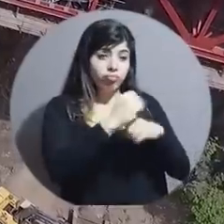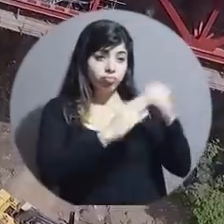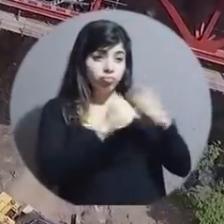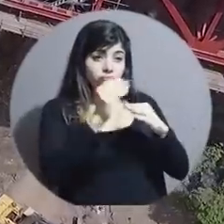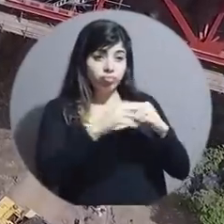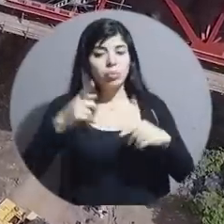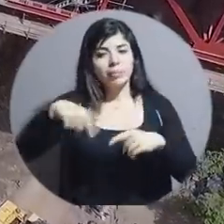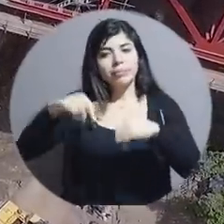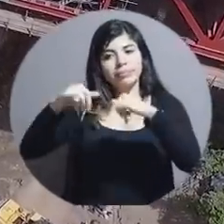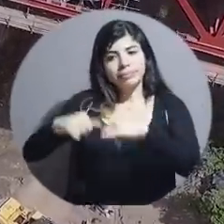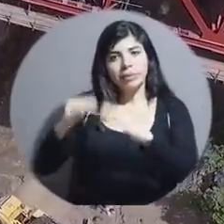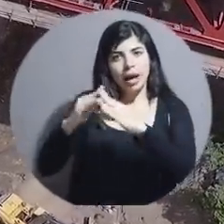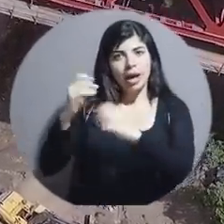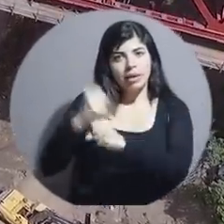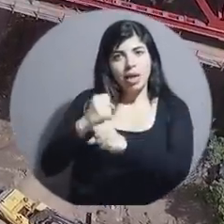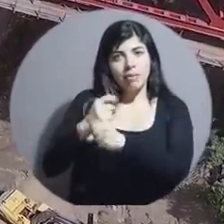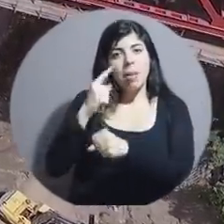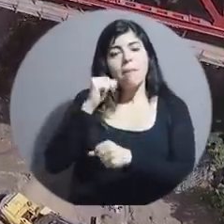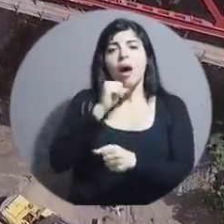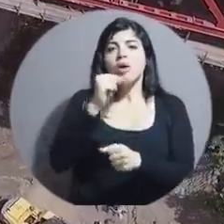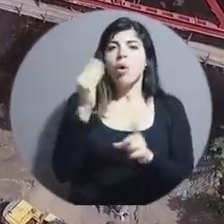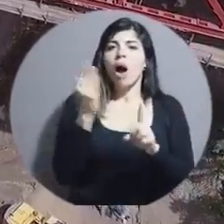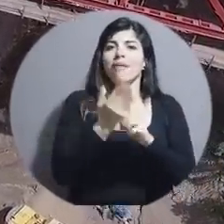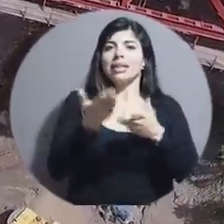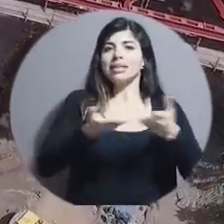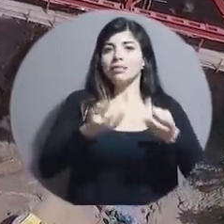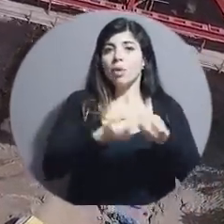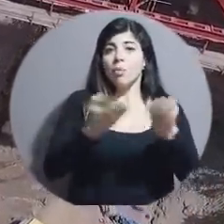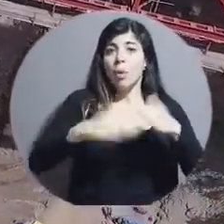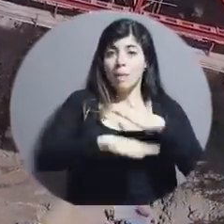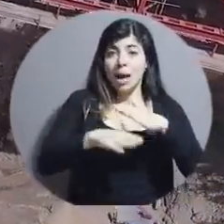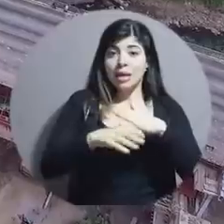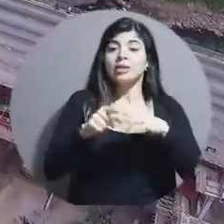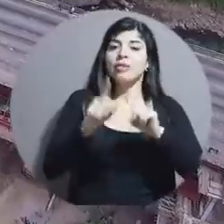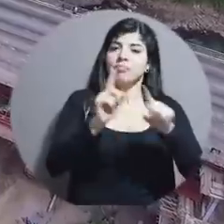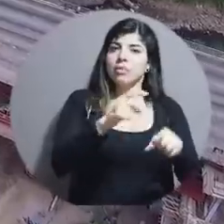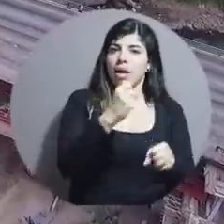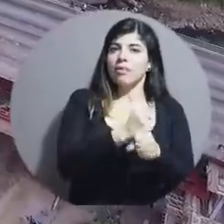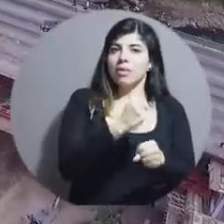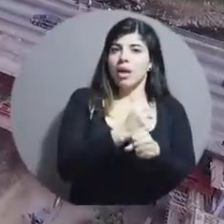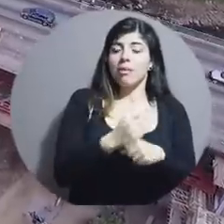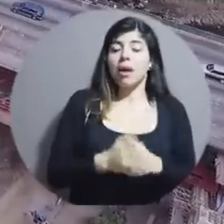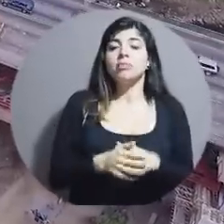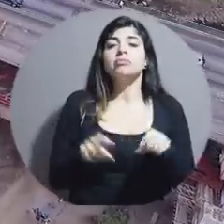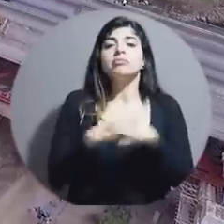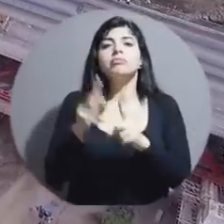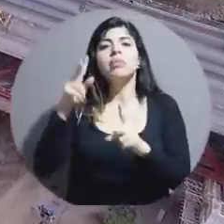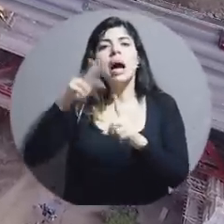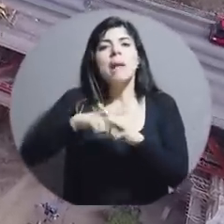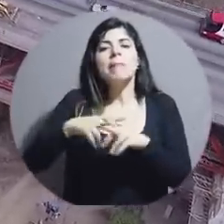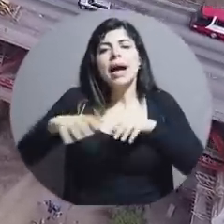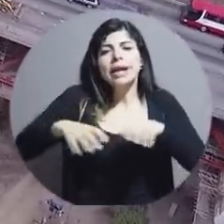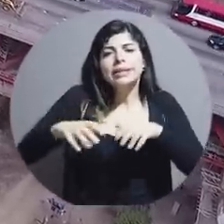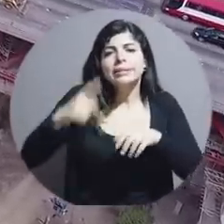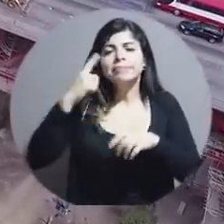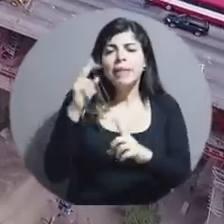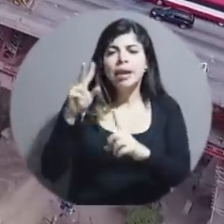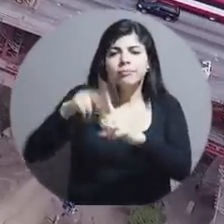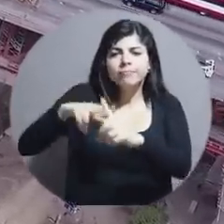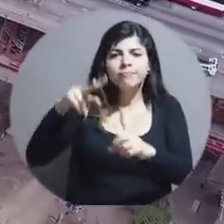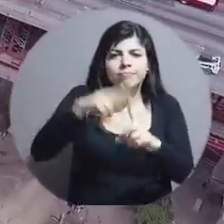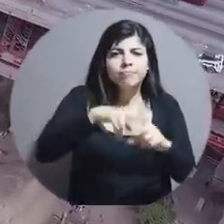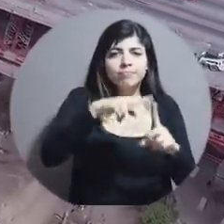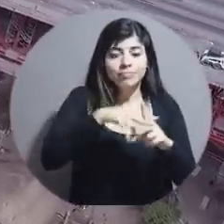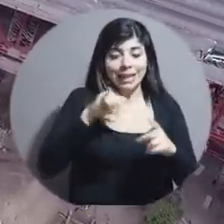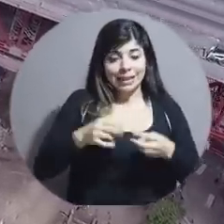las obras, esto sin afectar los servicios públicos esenciales. Además, se ejecutan acciones para promover e